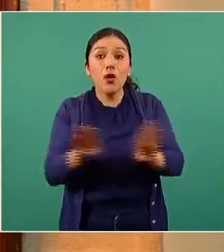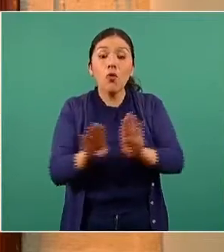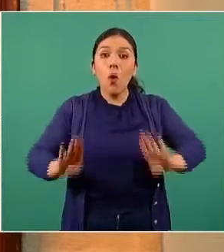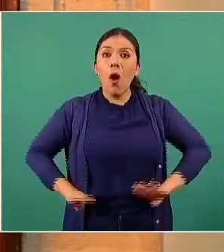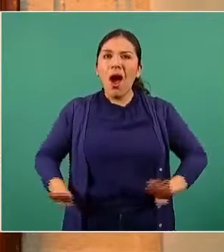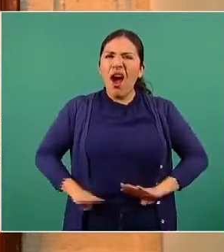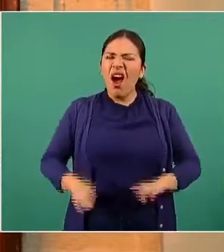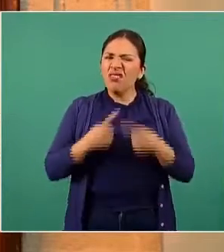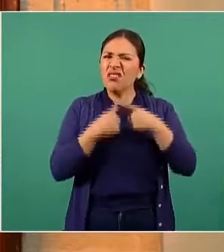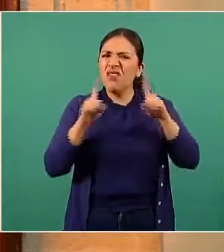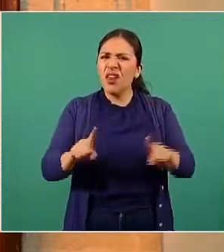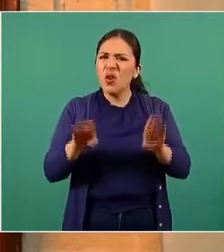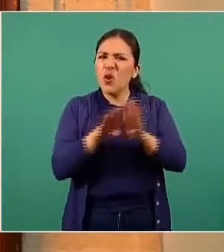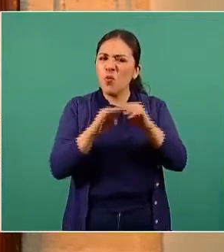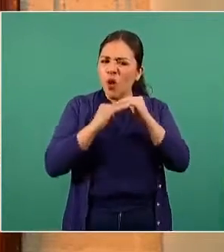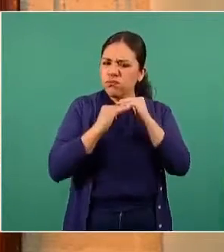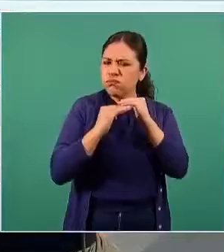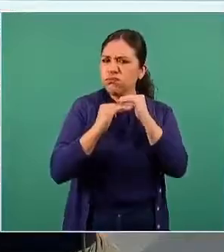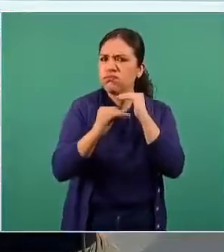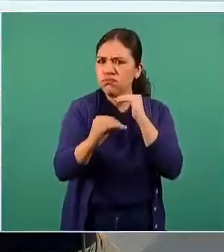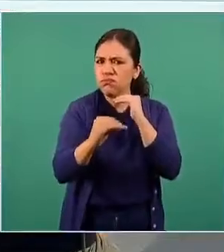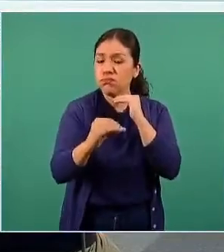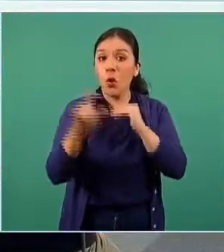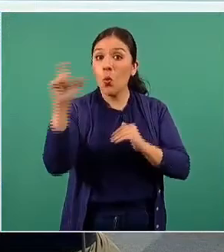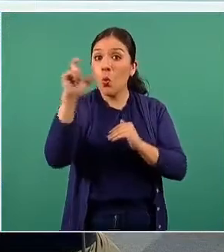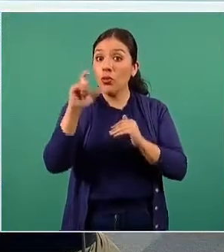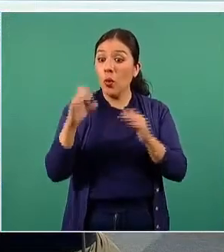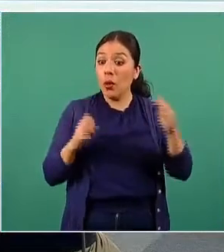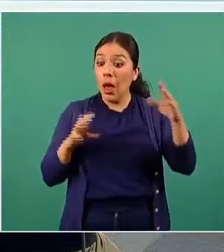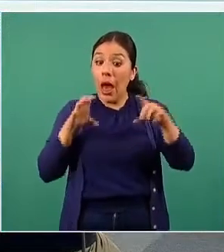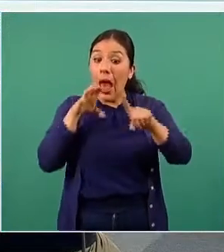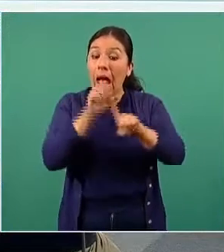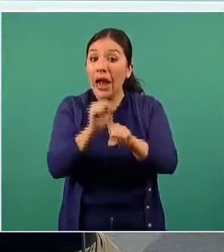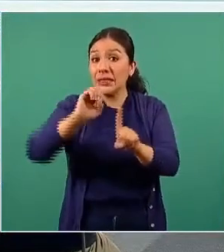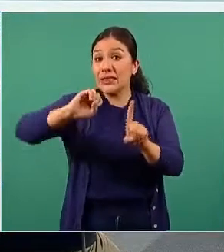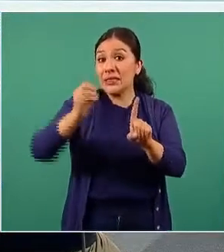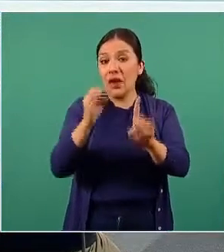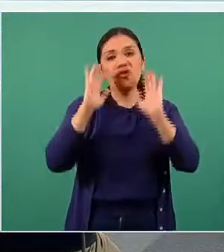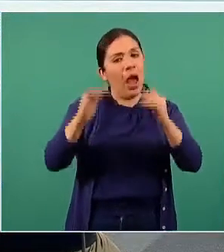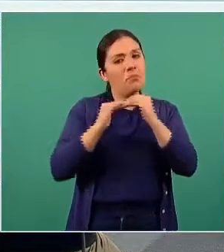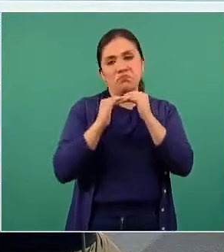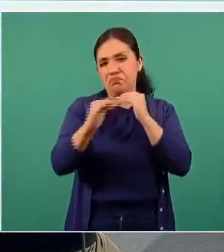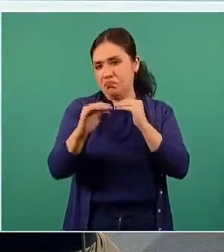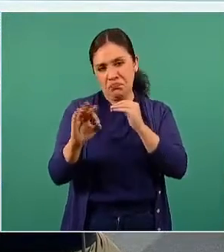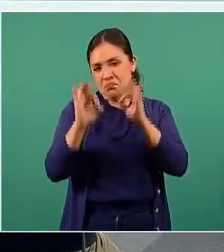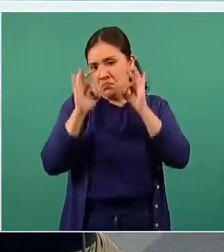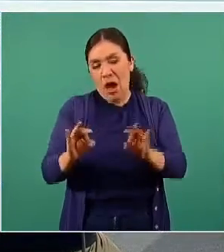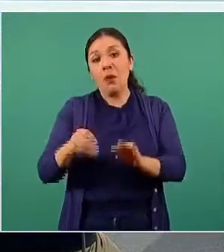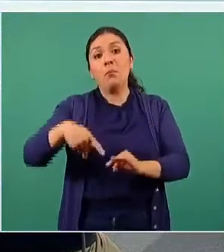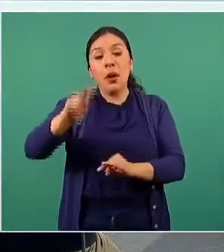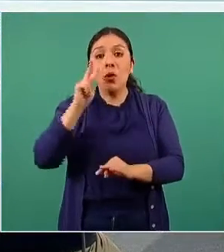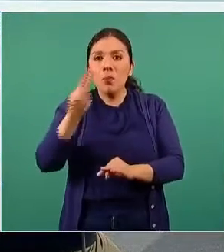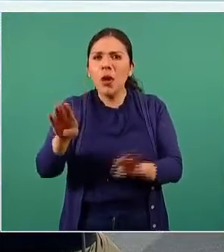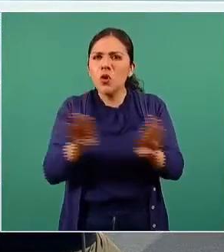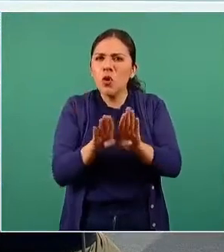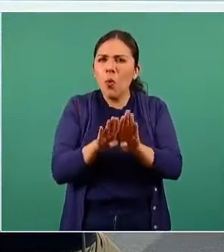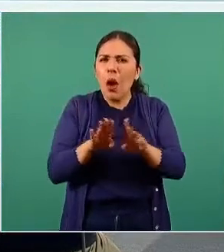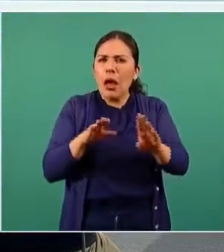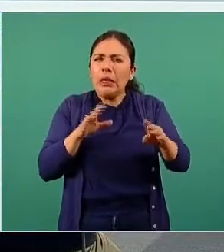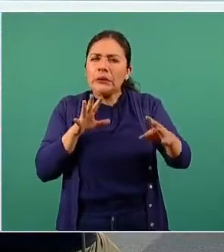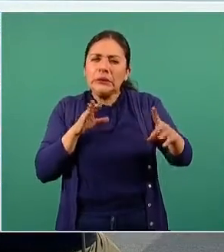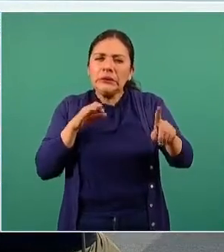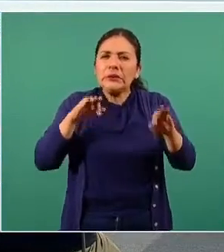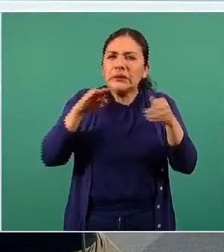un comportamiento de meseta. Obviamente cuando llegue al cero estaremos hablando de una meseta franca, pero en la medida cuando se va acercando el cero